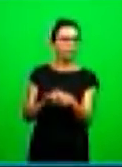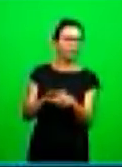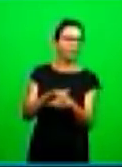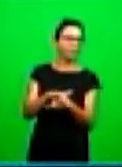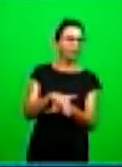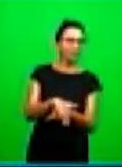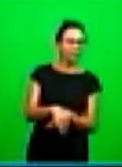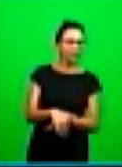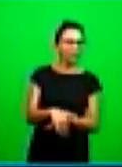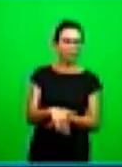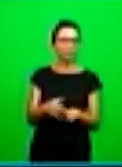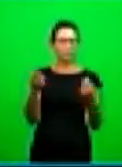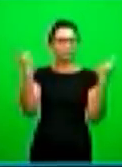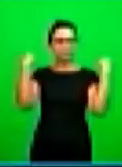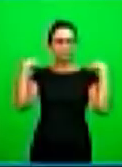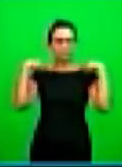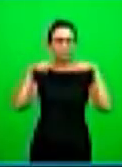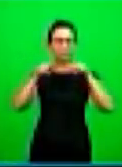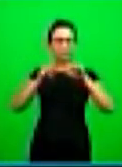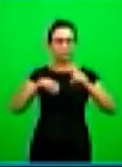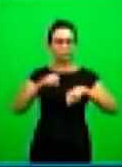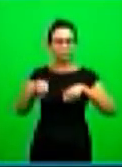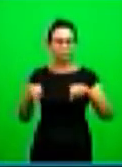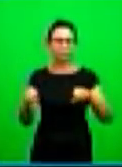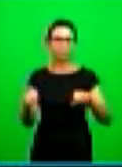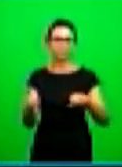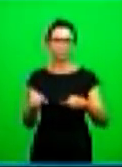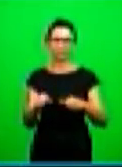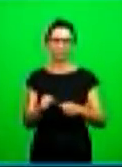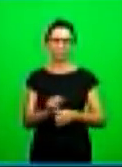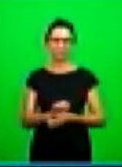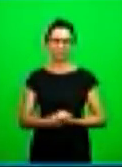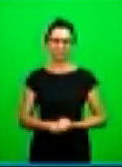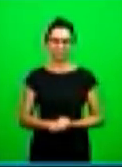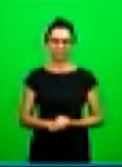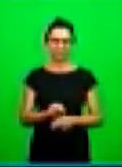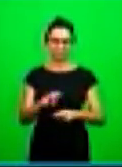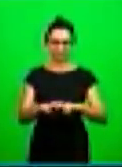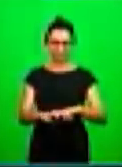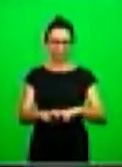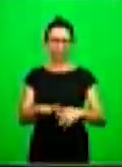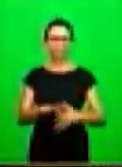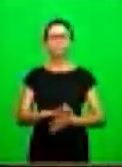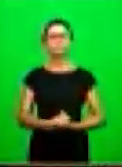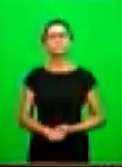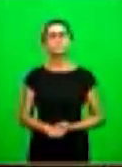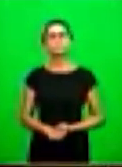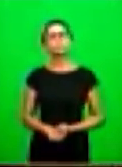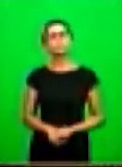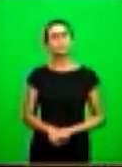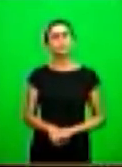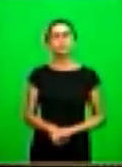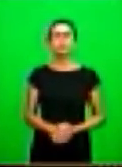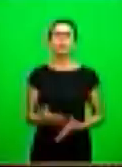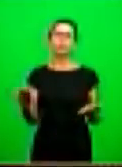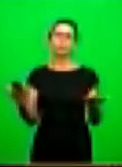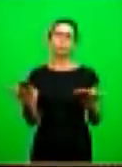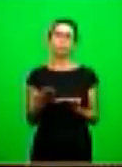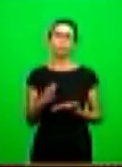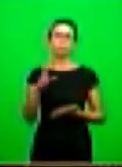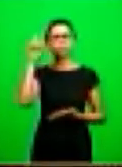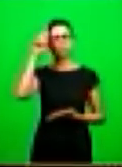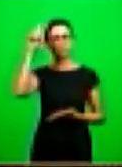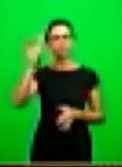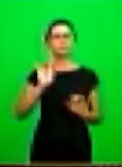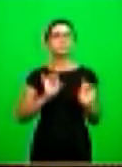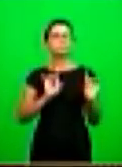noche sobre su rebaño. Podemos tomar asiento. Mis hermanos, hoy es